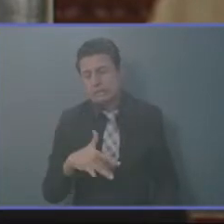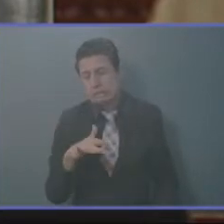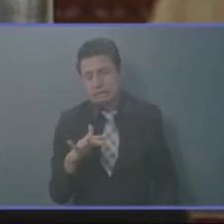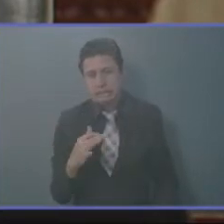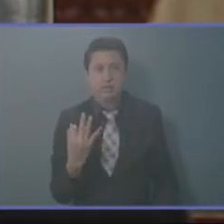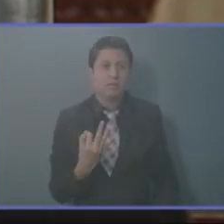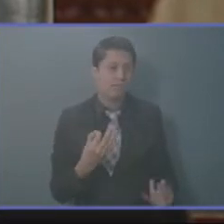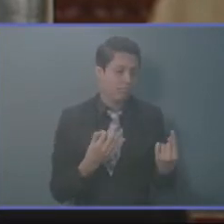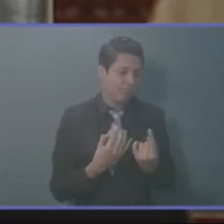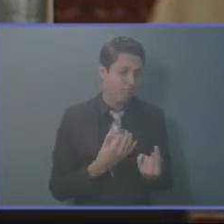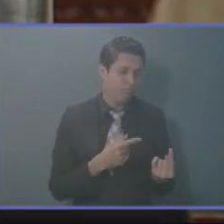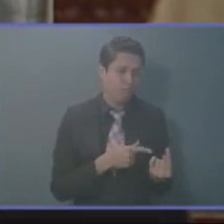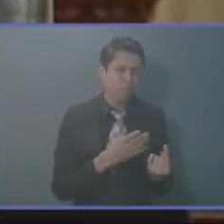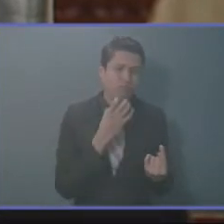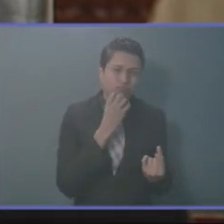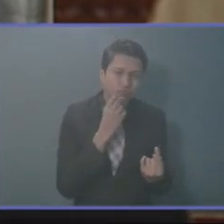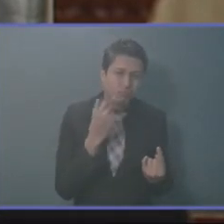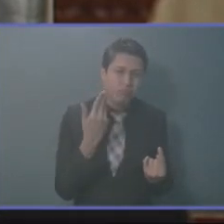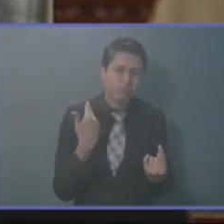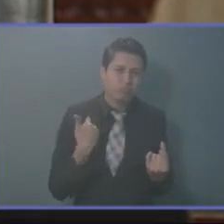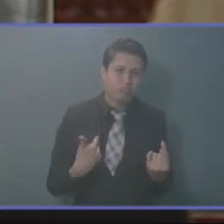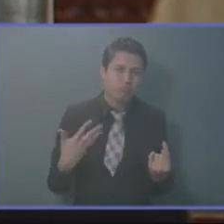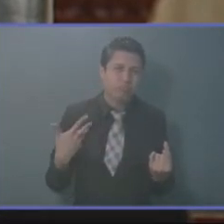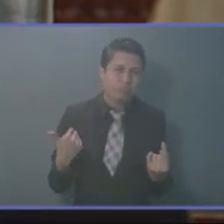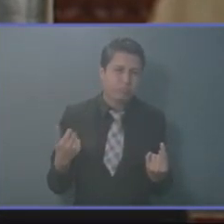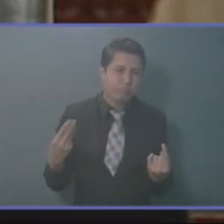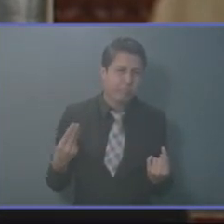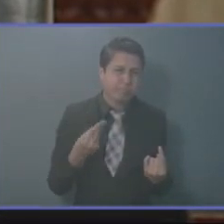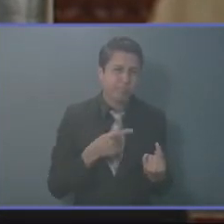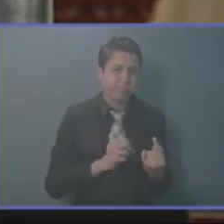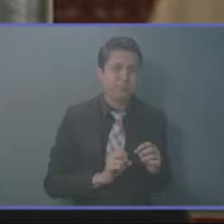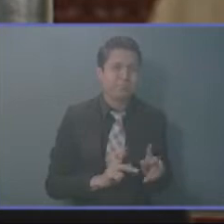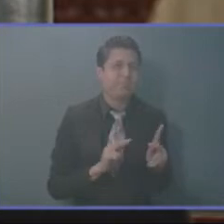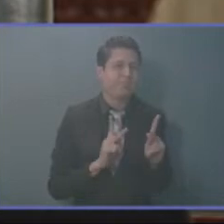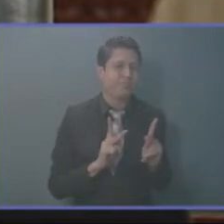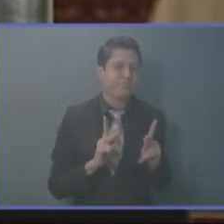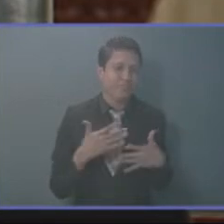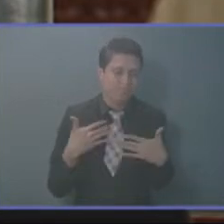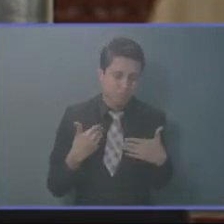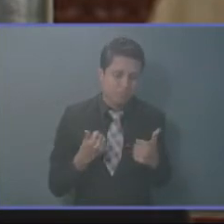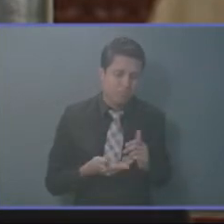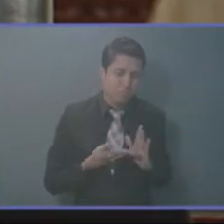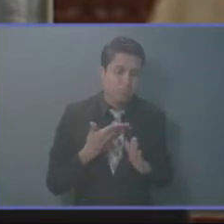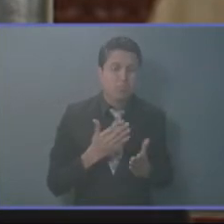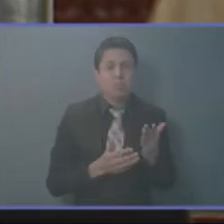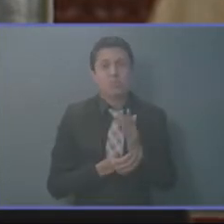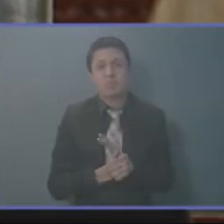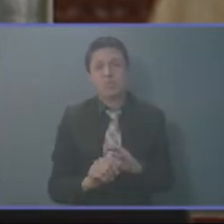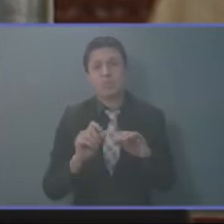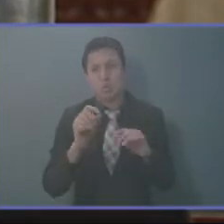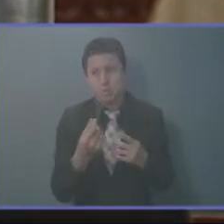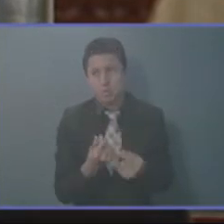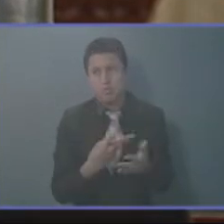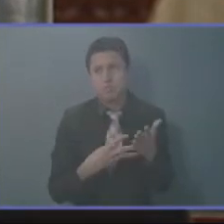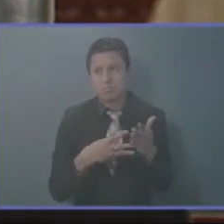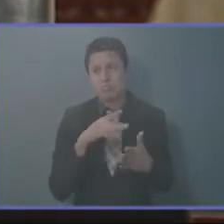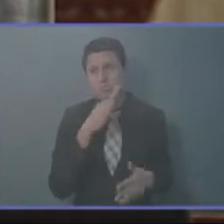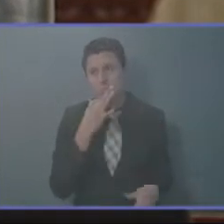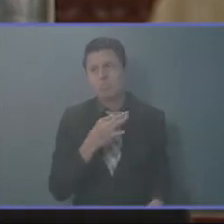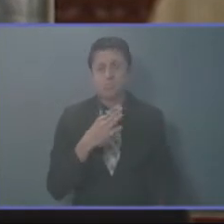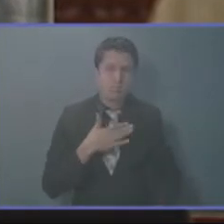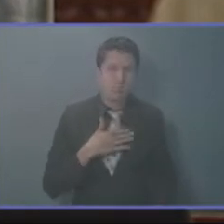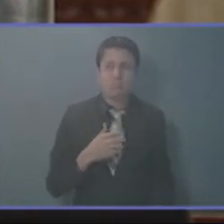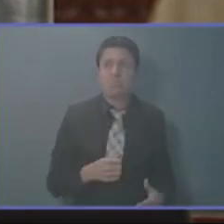personas el goce de los derechos de los justiciables en todo lo que sea posible dentro de las capacidades reales con las que el Estado